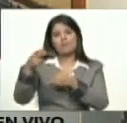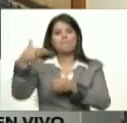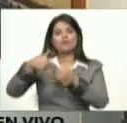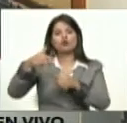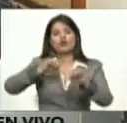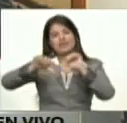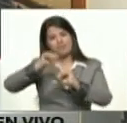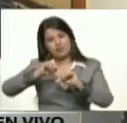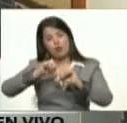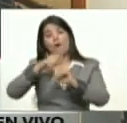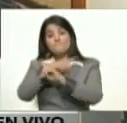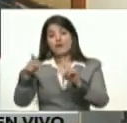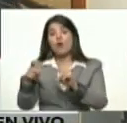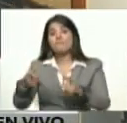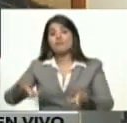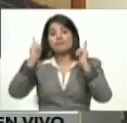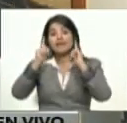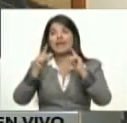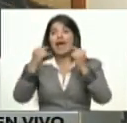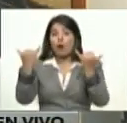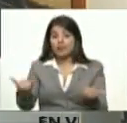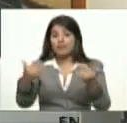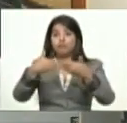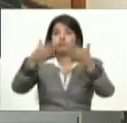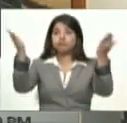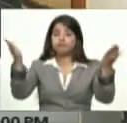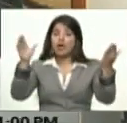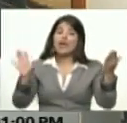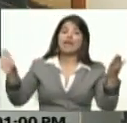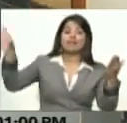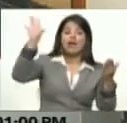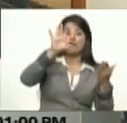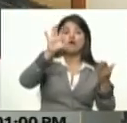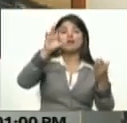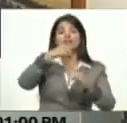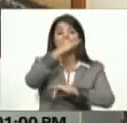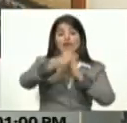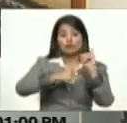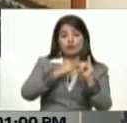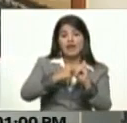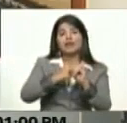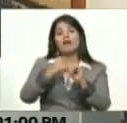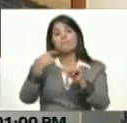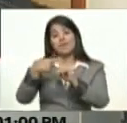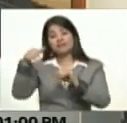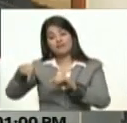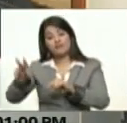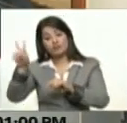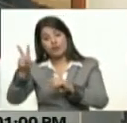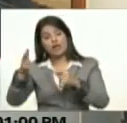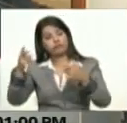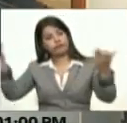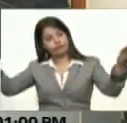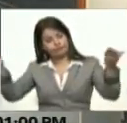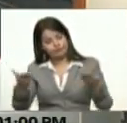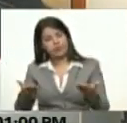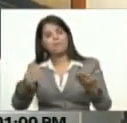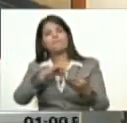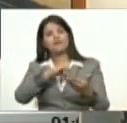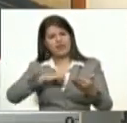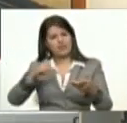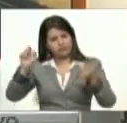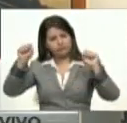participación internacional y nacional privada. Es muy importante porque muchas tecnologías no las tenemos en Venezuela